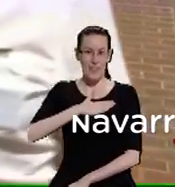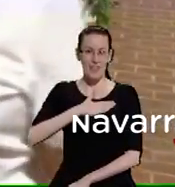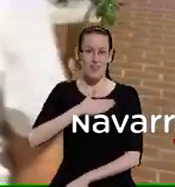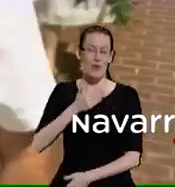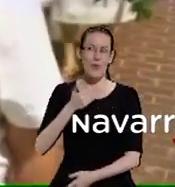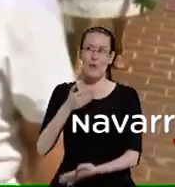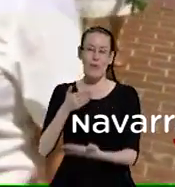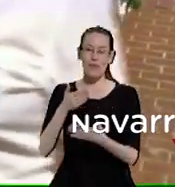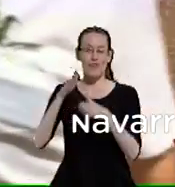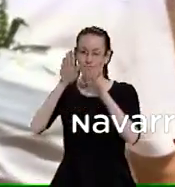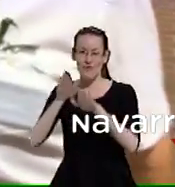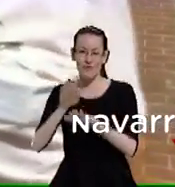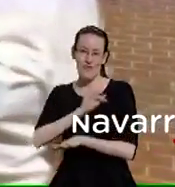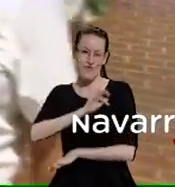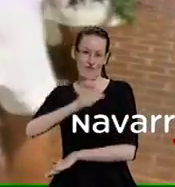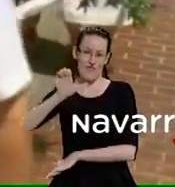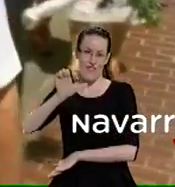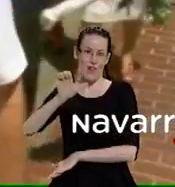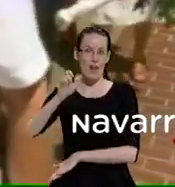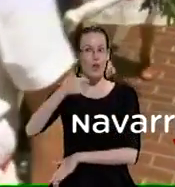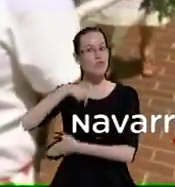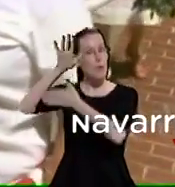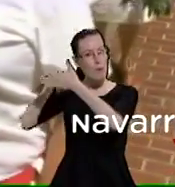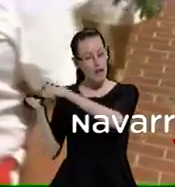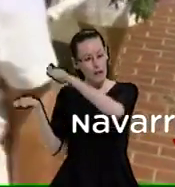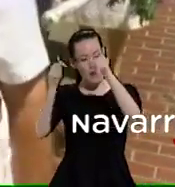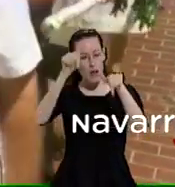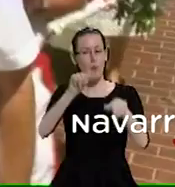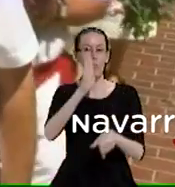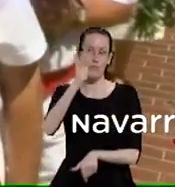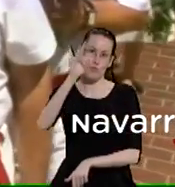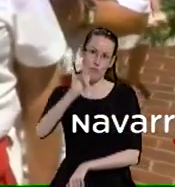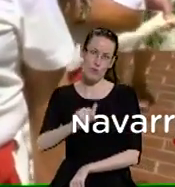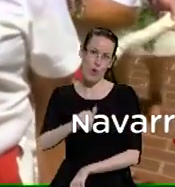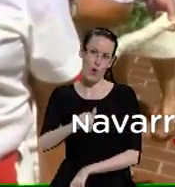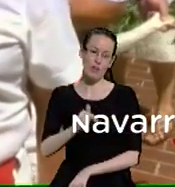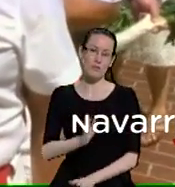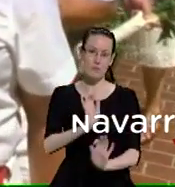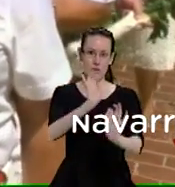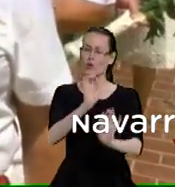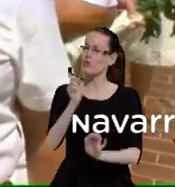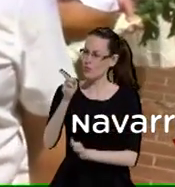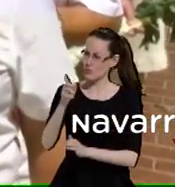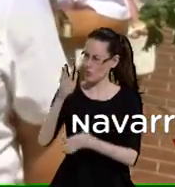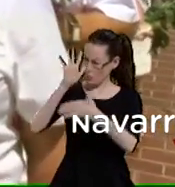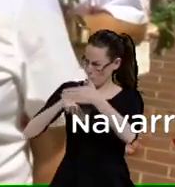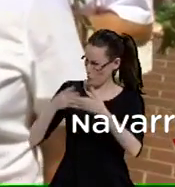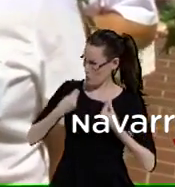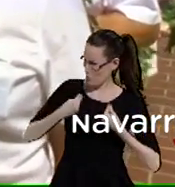ella. Nosotros venimos de Barcelona para este día. Bueno, este día y los que vienen detrás. O sea, viven allí, pero sí, son sí, de Tudela. Sí. Somos de